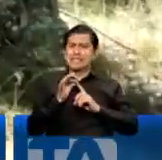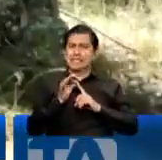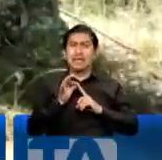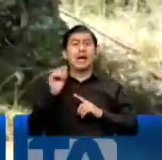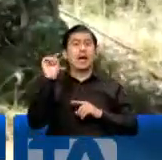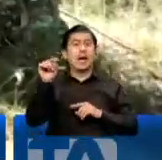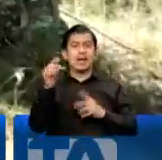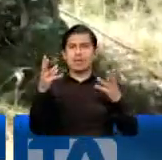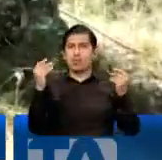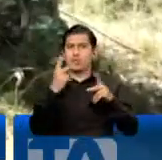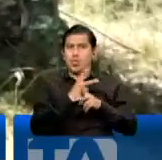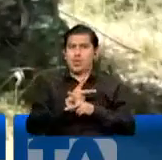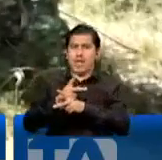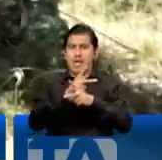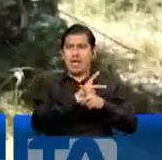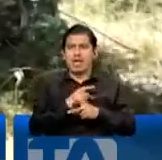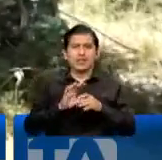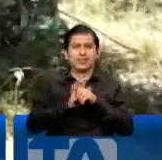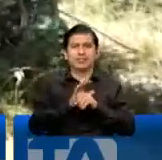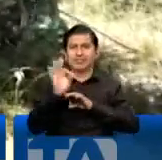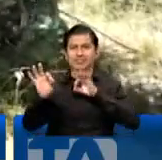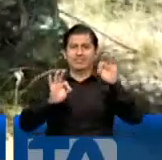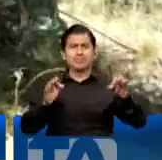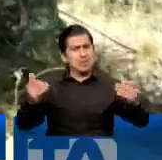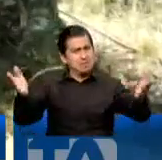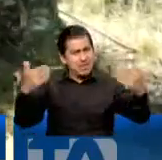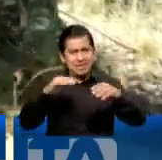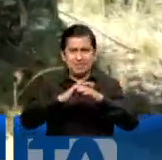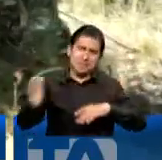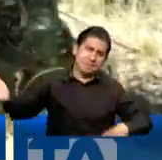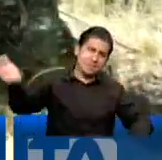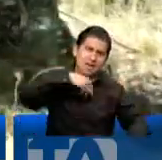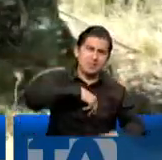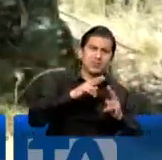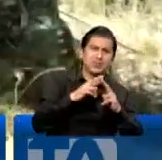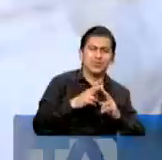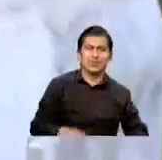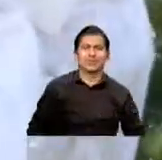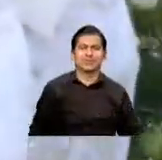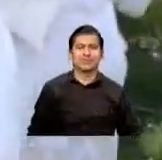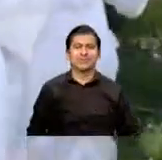toman todas las medidas de seguridad. Los invitamos a este recorrido por la Ruta de la Miel.